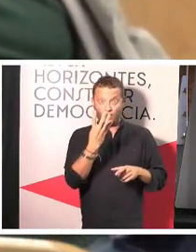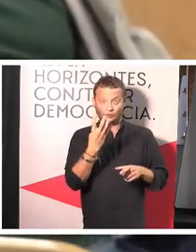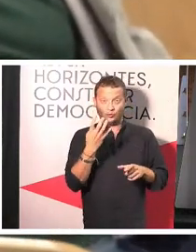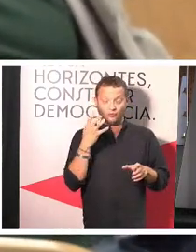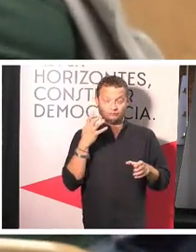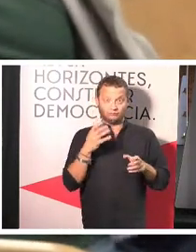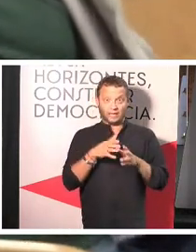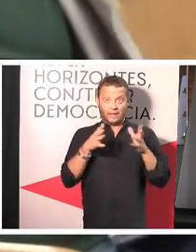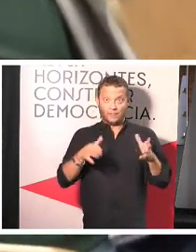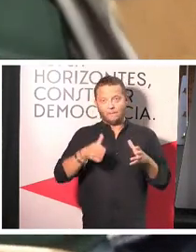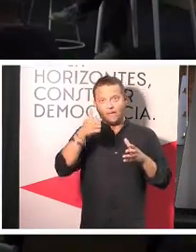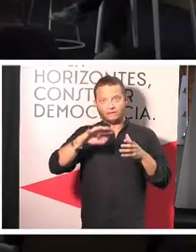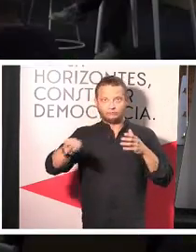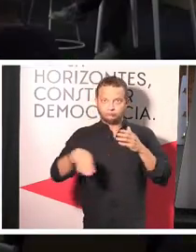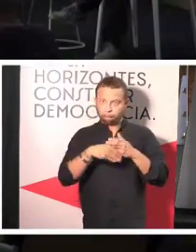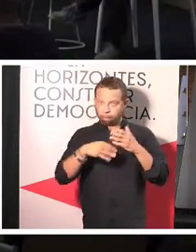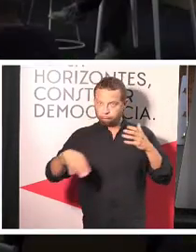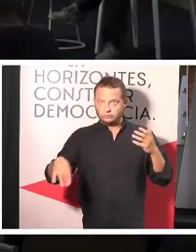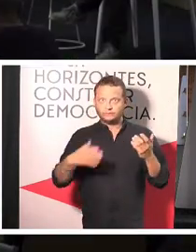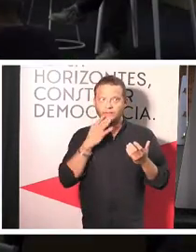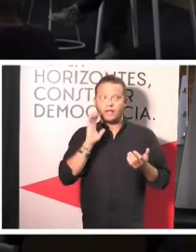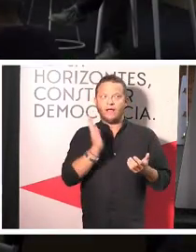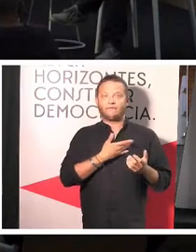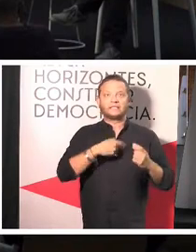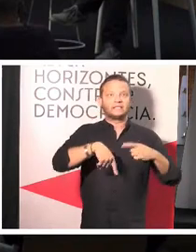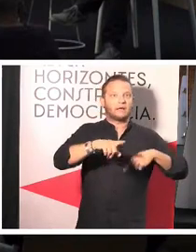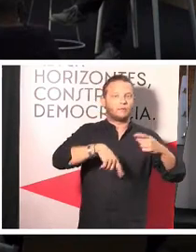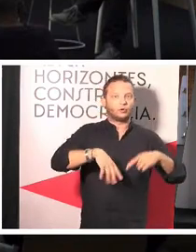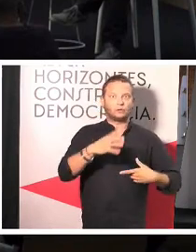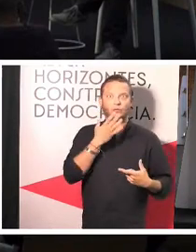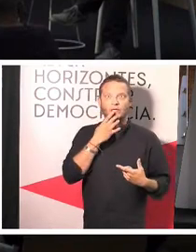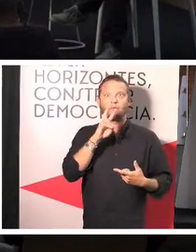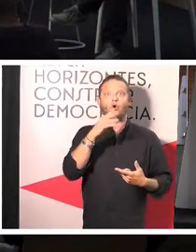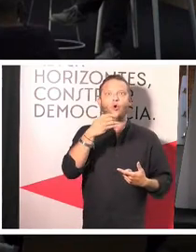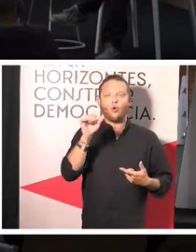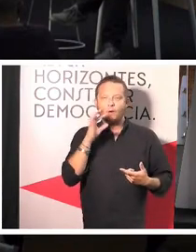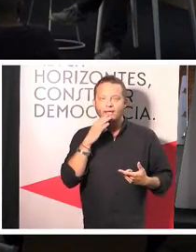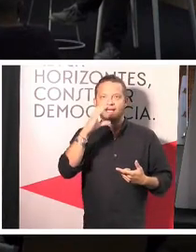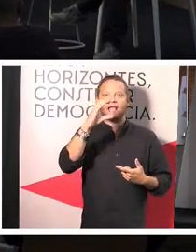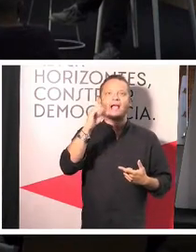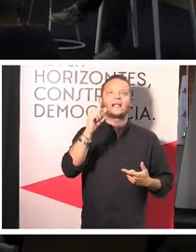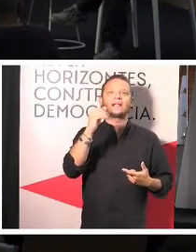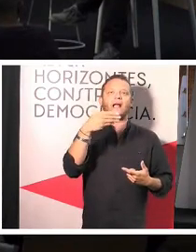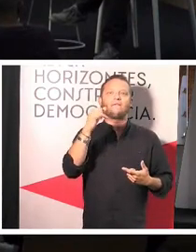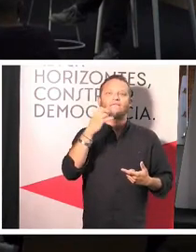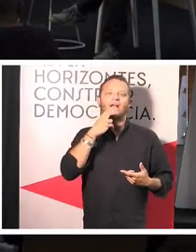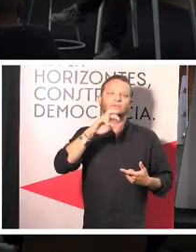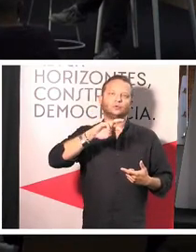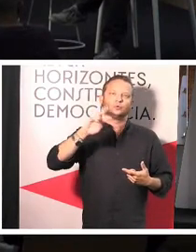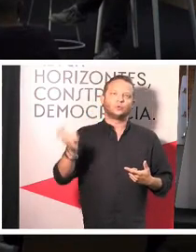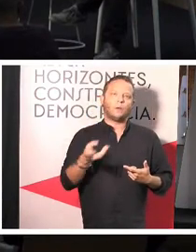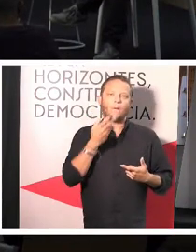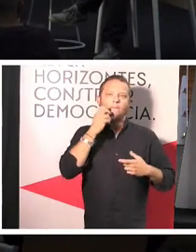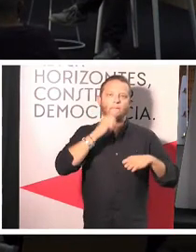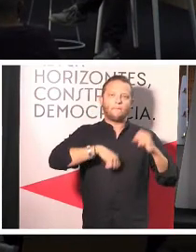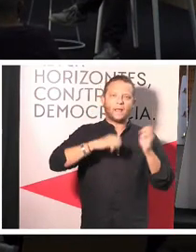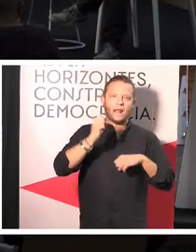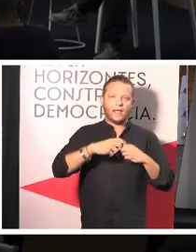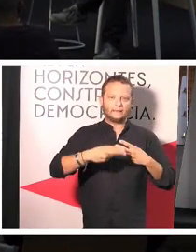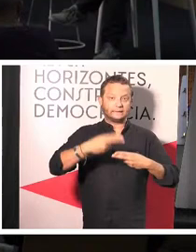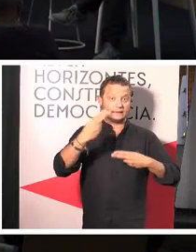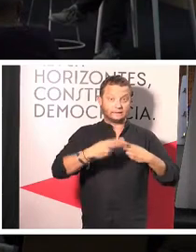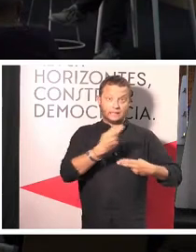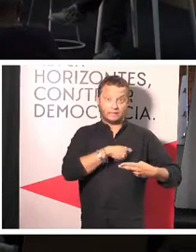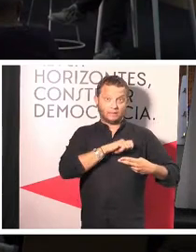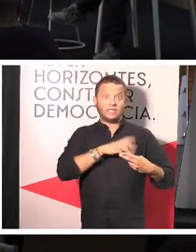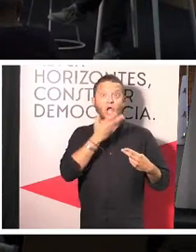se han situado y, por supuesto, afecta, digamos, al transporte, ¿no? Como hemos visto con Uber, con Cabify, etcétera, ¿no? Una pelea que los taxistas en